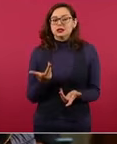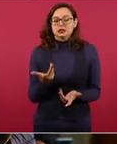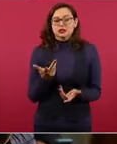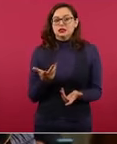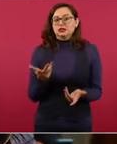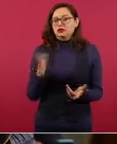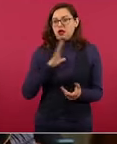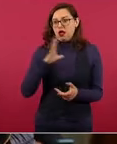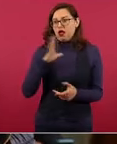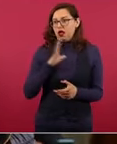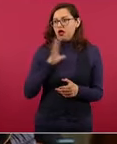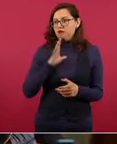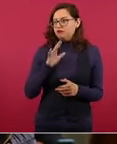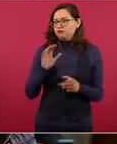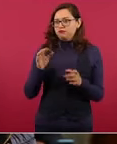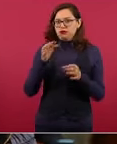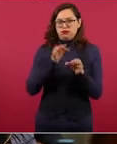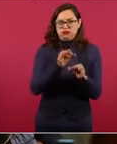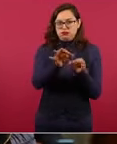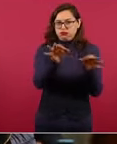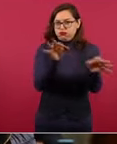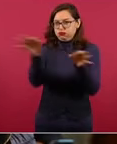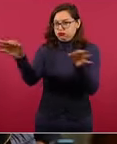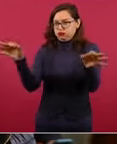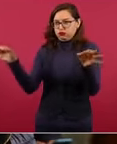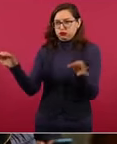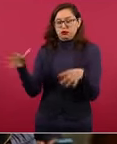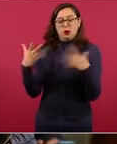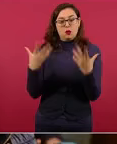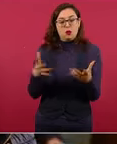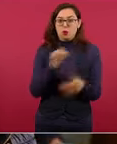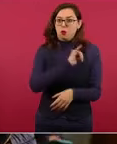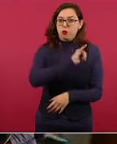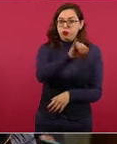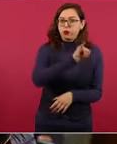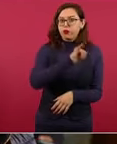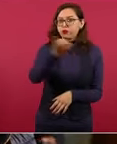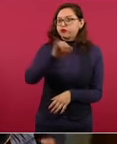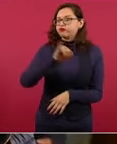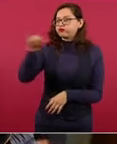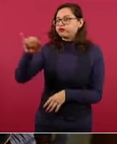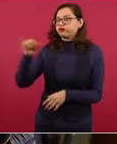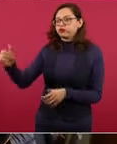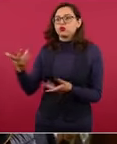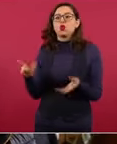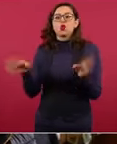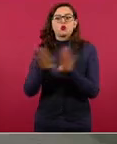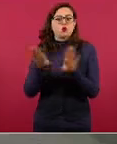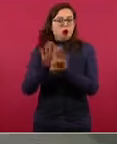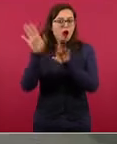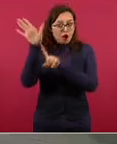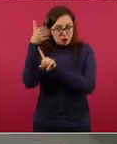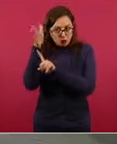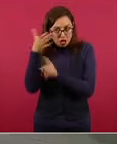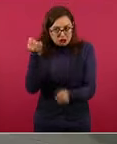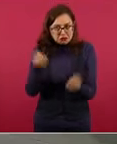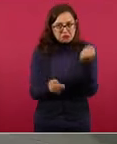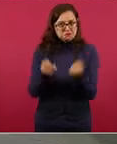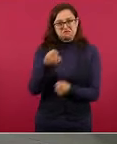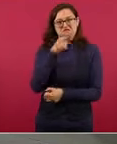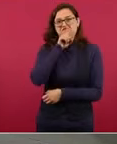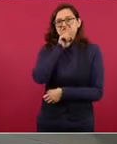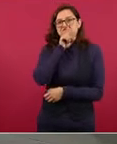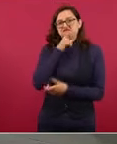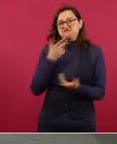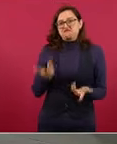otras comunidades que están más todavía más alejadas de lo que es la cabecera municipal como tienen previsto pues solucionar este problema cuando haya